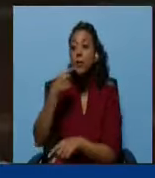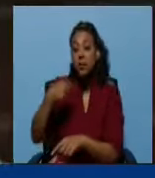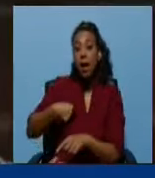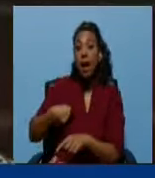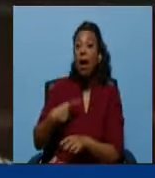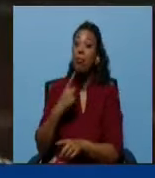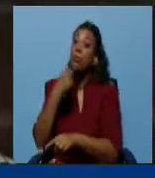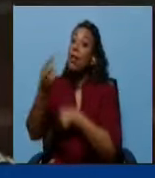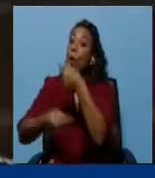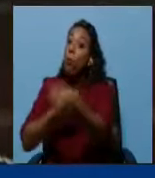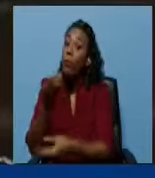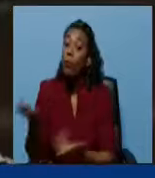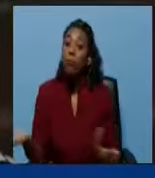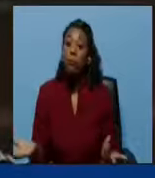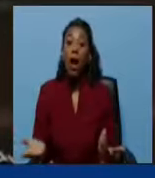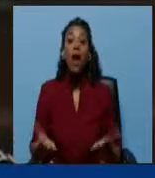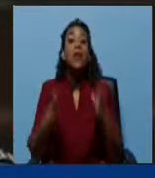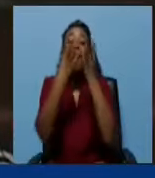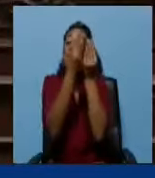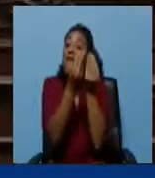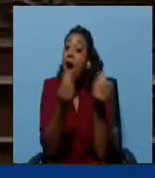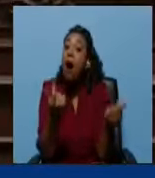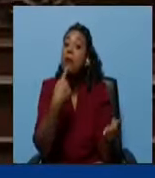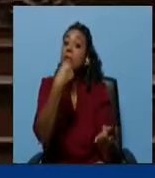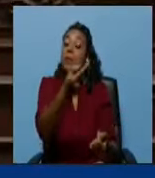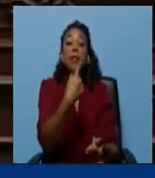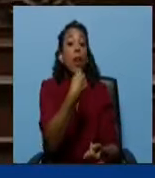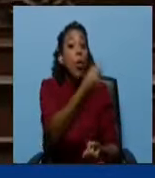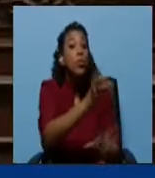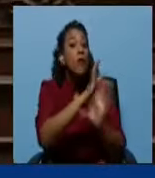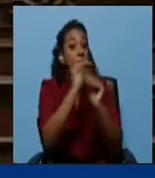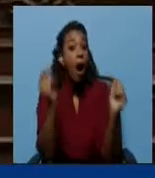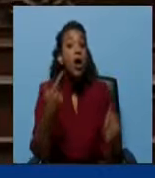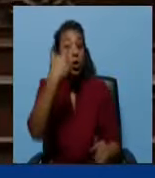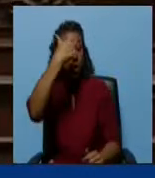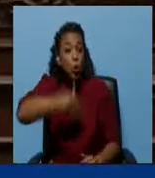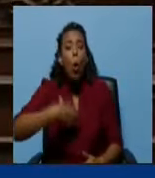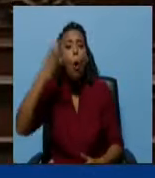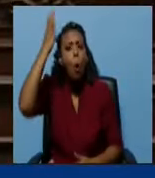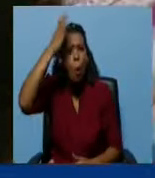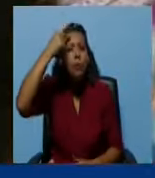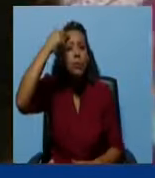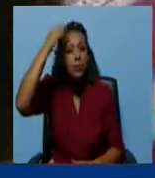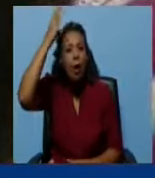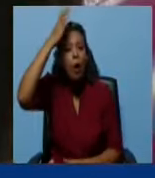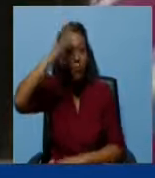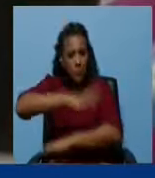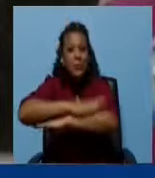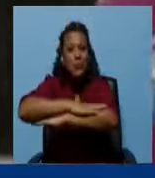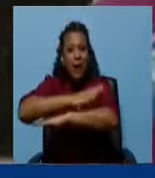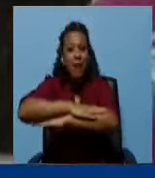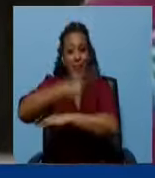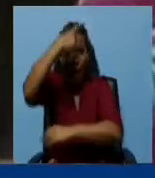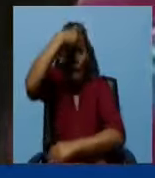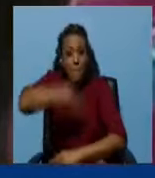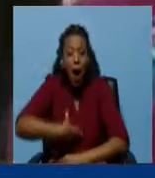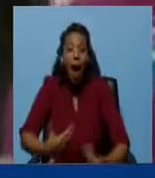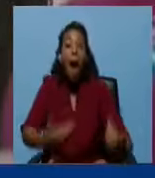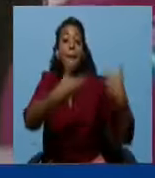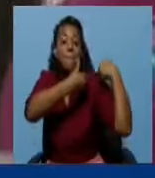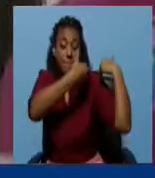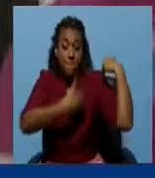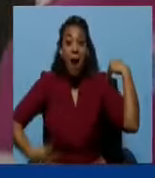manera, te lo digo de la otra. Tengo plena conciencia de cuál es el papel que me toca